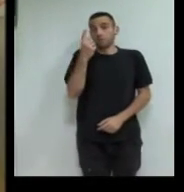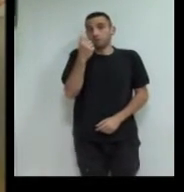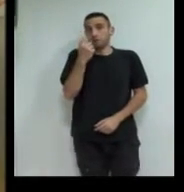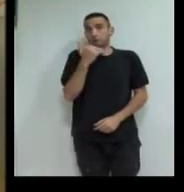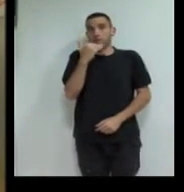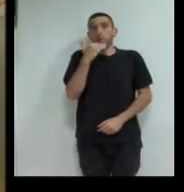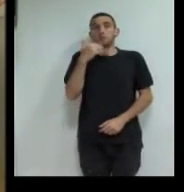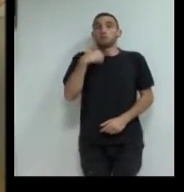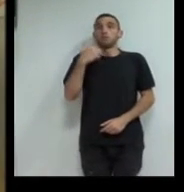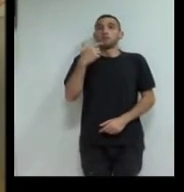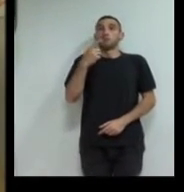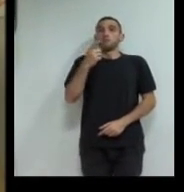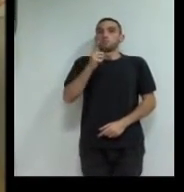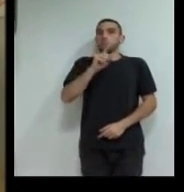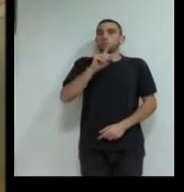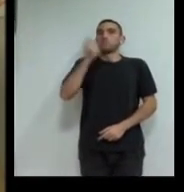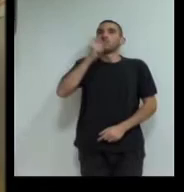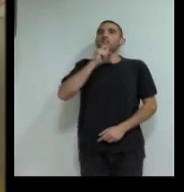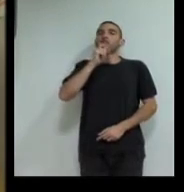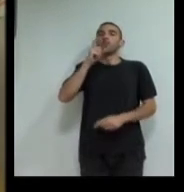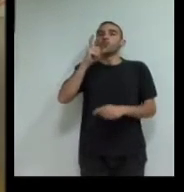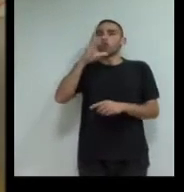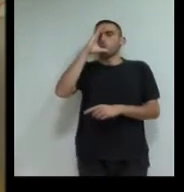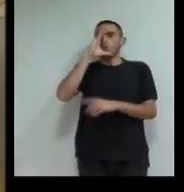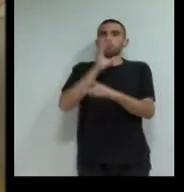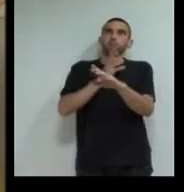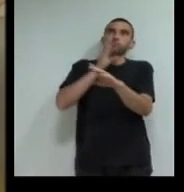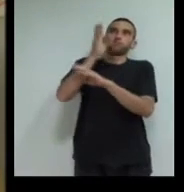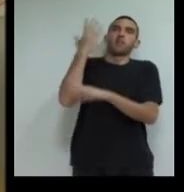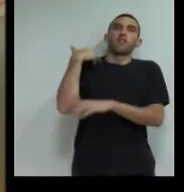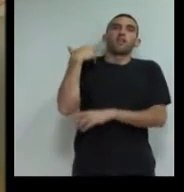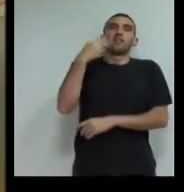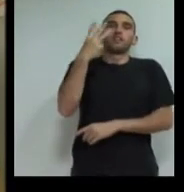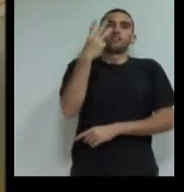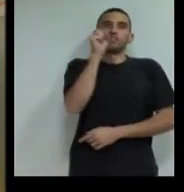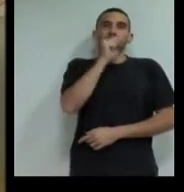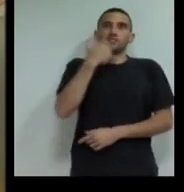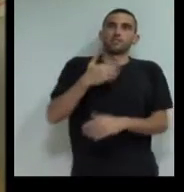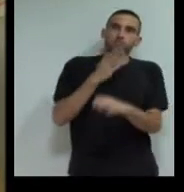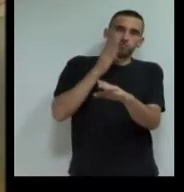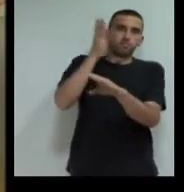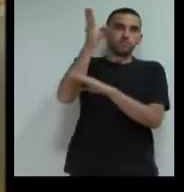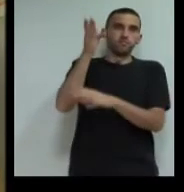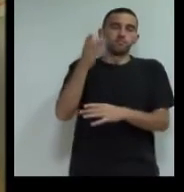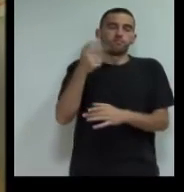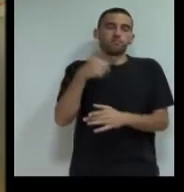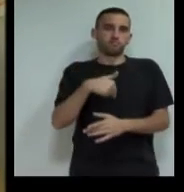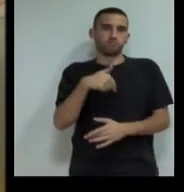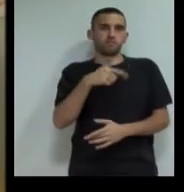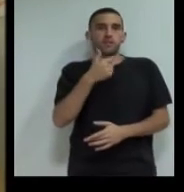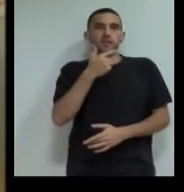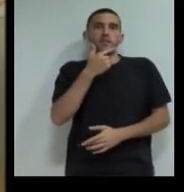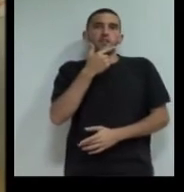llegó hace 30 y muchos años. O sea, entonces bueno, yo creo que falta un poco la sensibilización y realmente